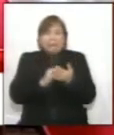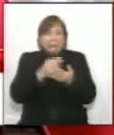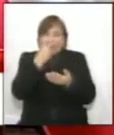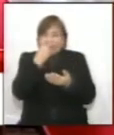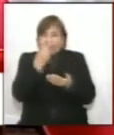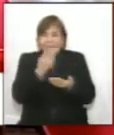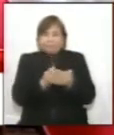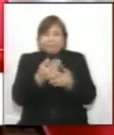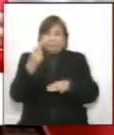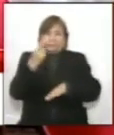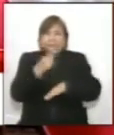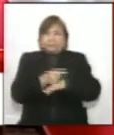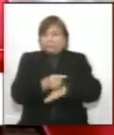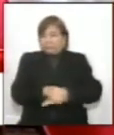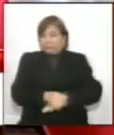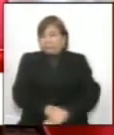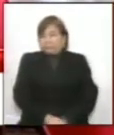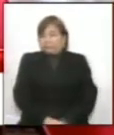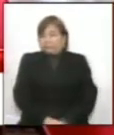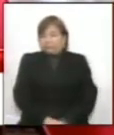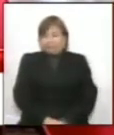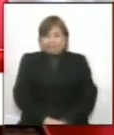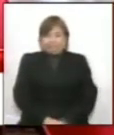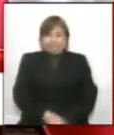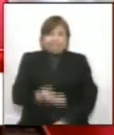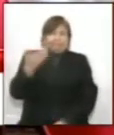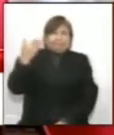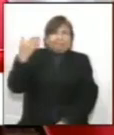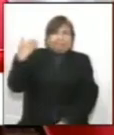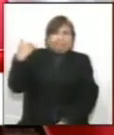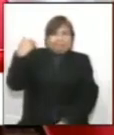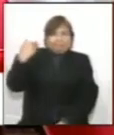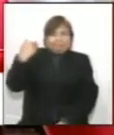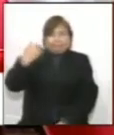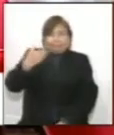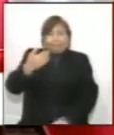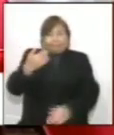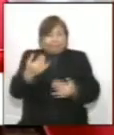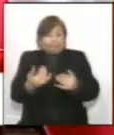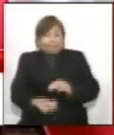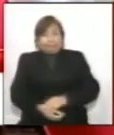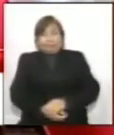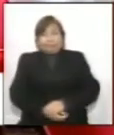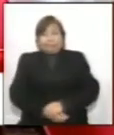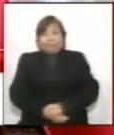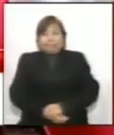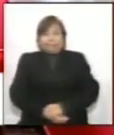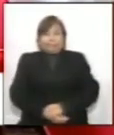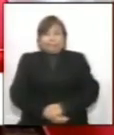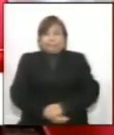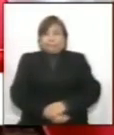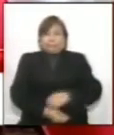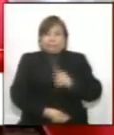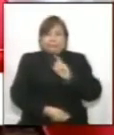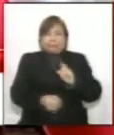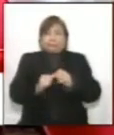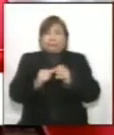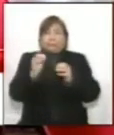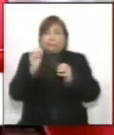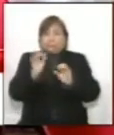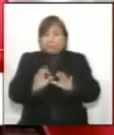las interpelaciones, porque ya venía pendiente de atrás. Y lo que se ha hecho es no levantar la sesión, sino suspender la